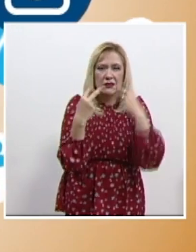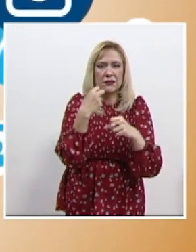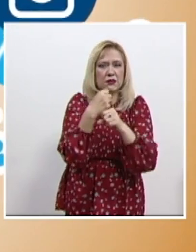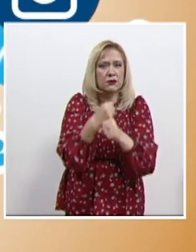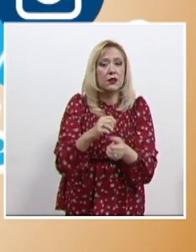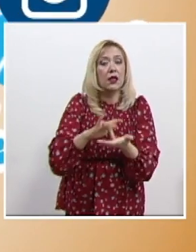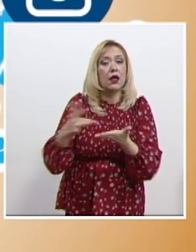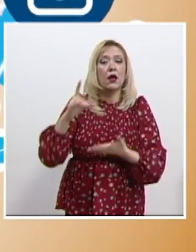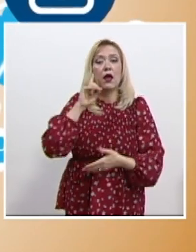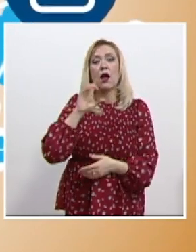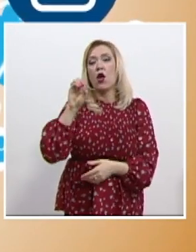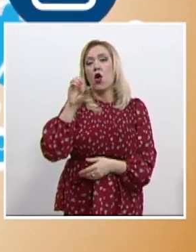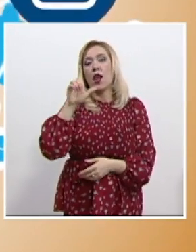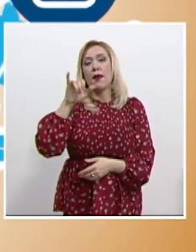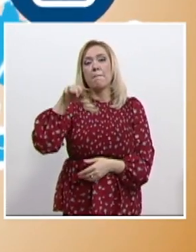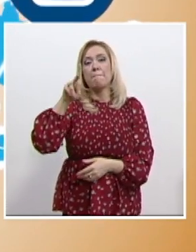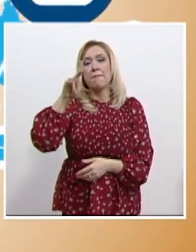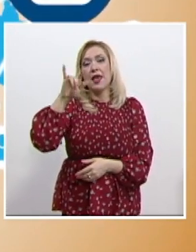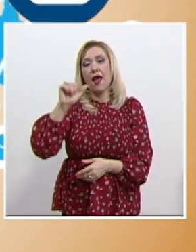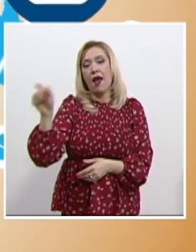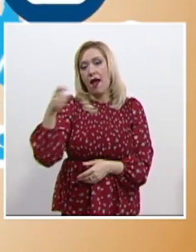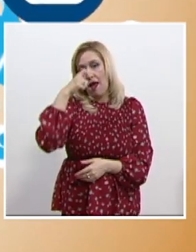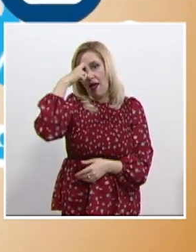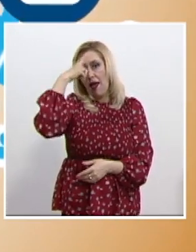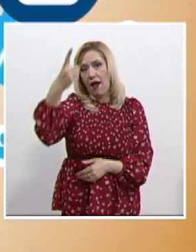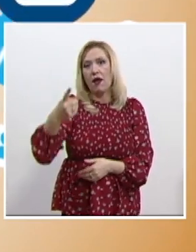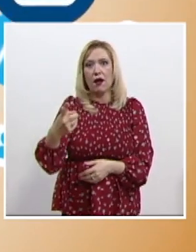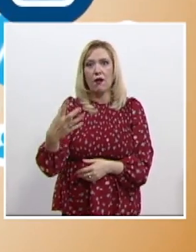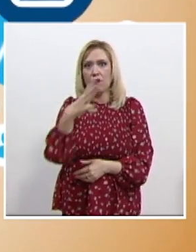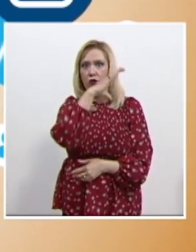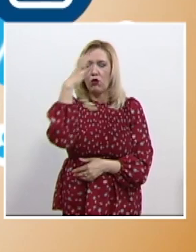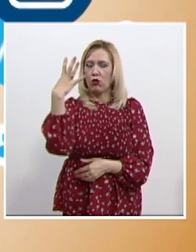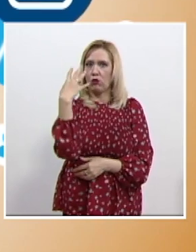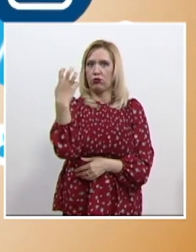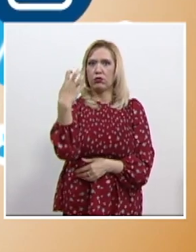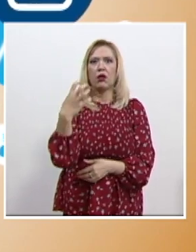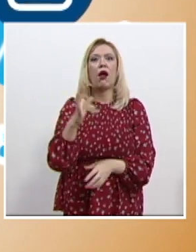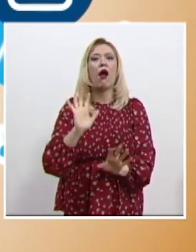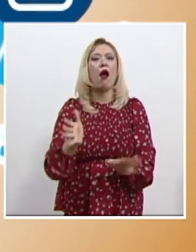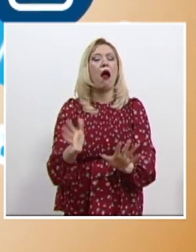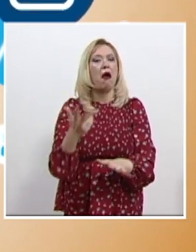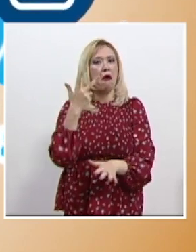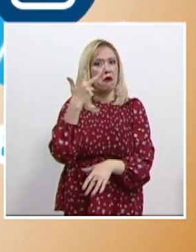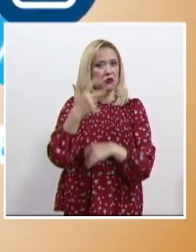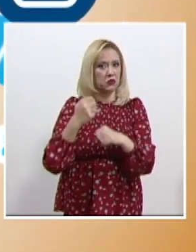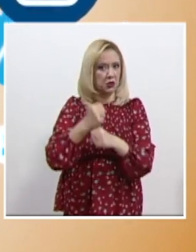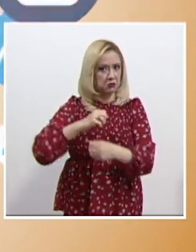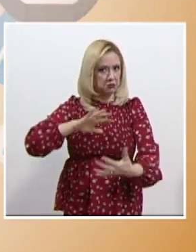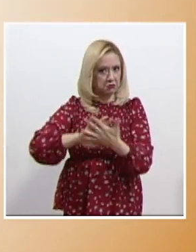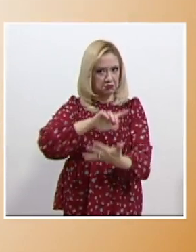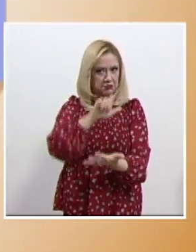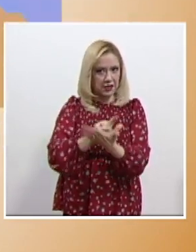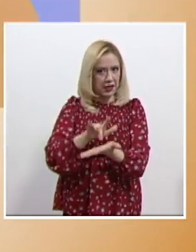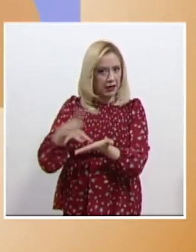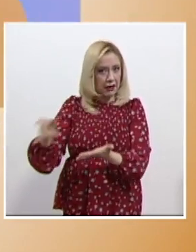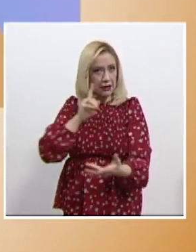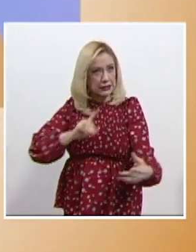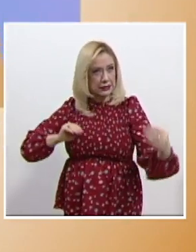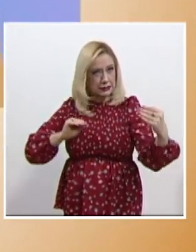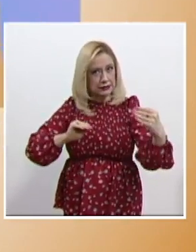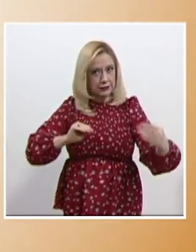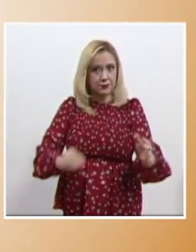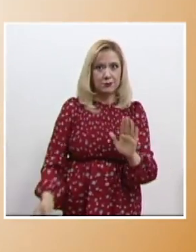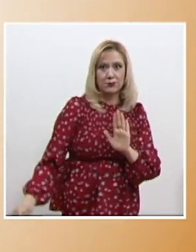Olimpia Coral, quien impulsó una reforma al Código Penal para castigar con hasta 8 años de prisión la violencia digital, hasta el